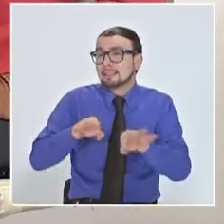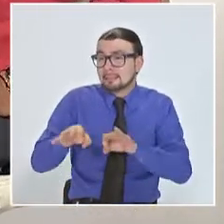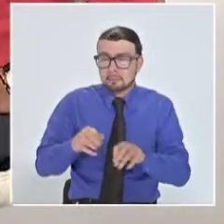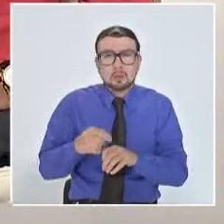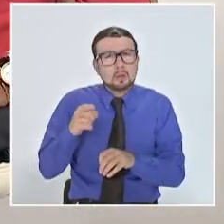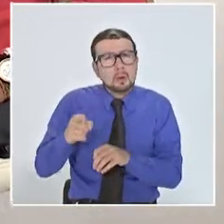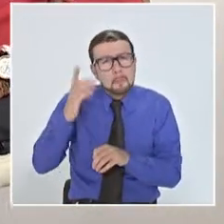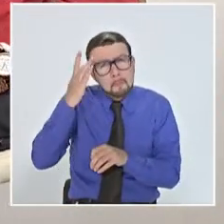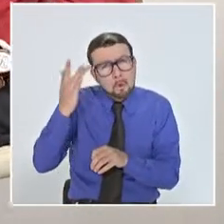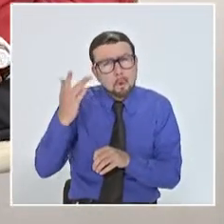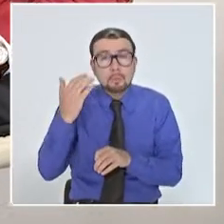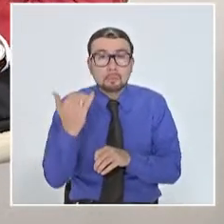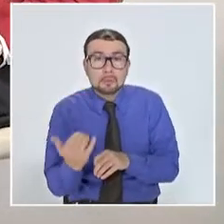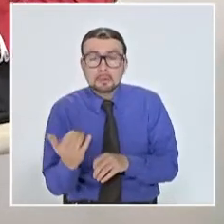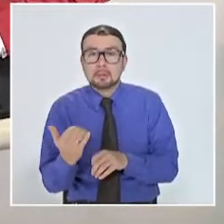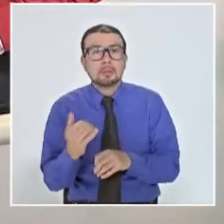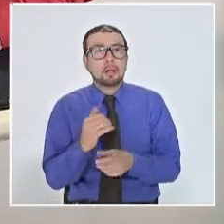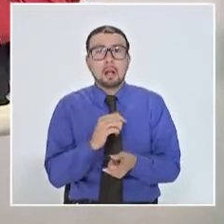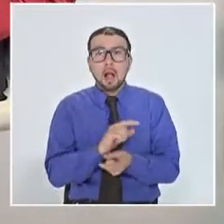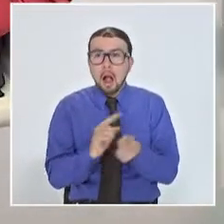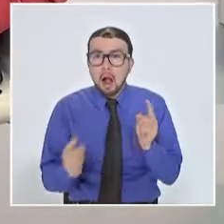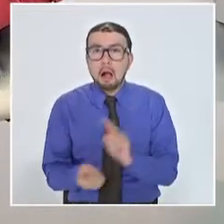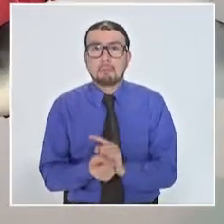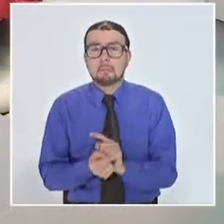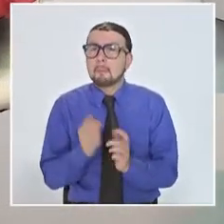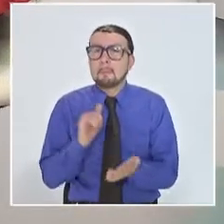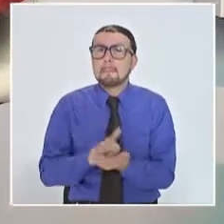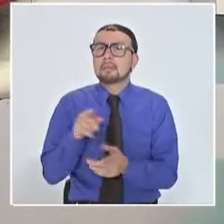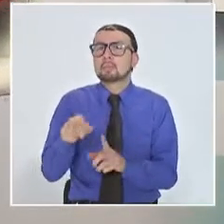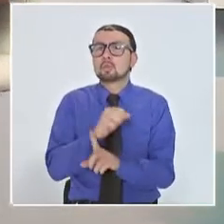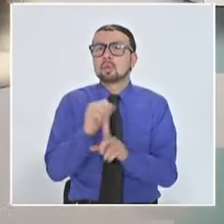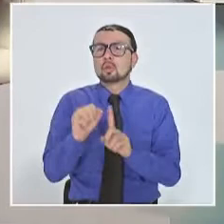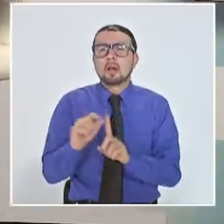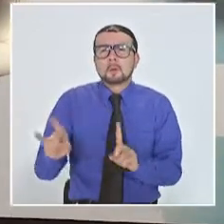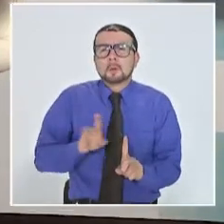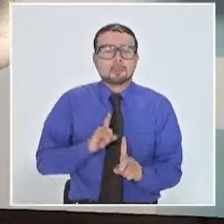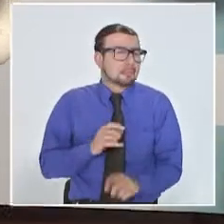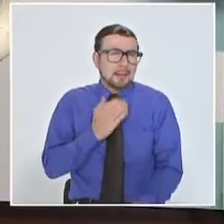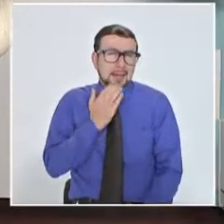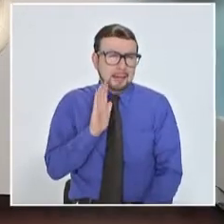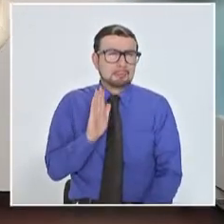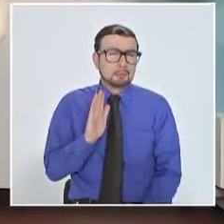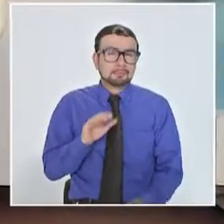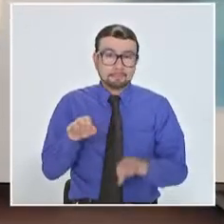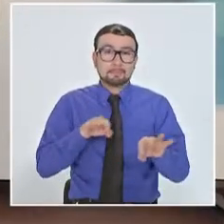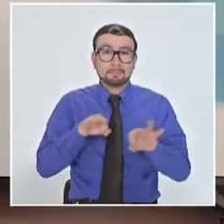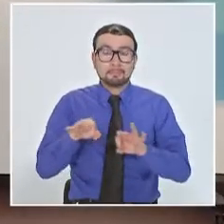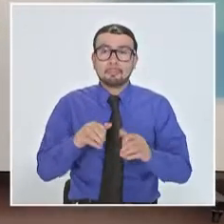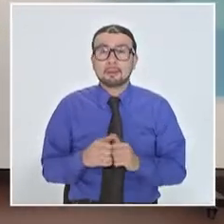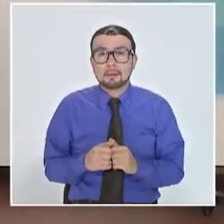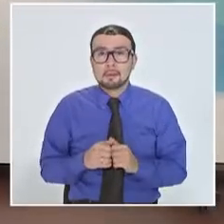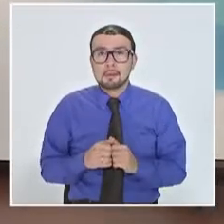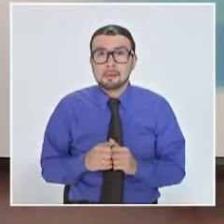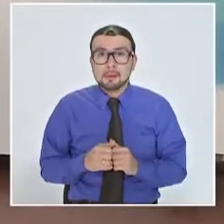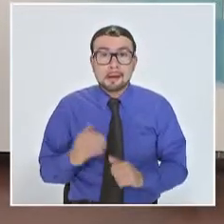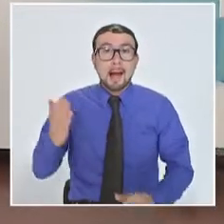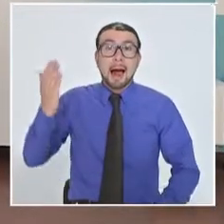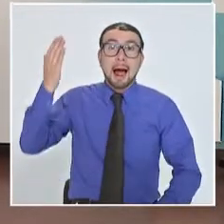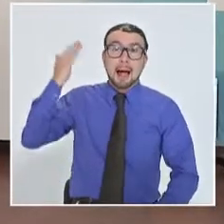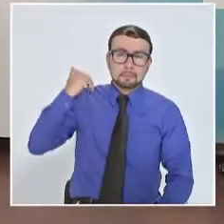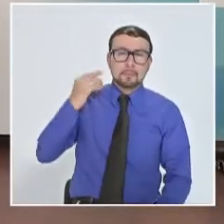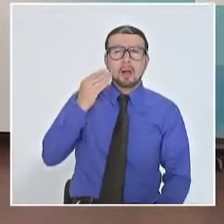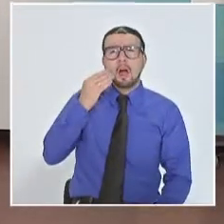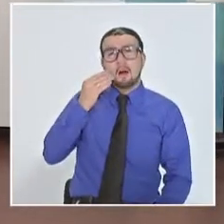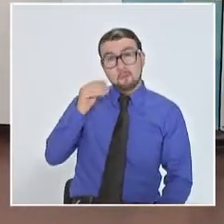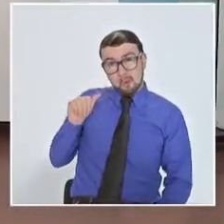más a cambios por la misma sociedad. Vamos a dar un ejemplo muy práctico. Antes nuestras abuelas